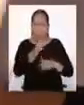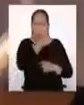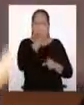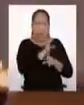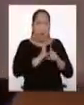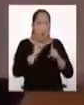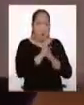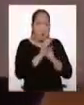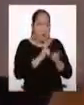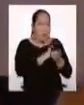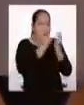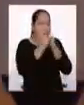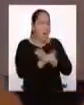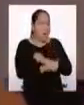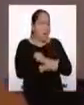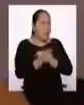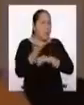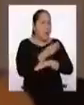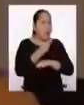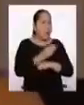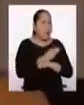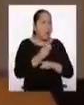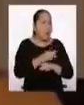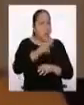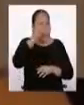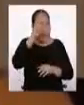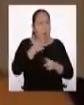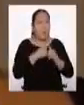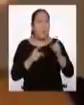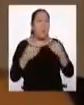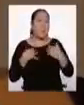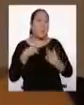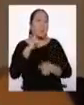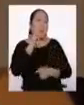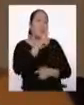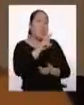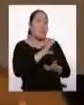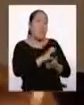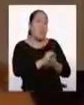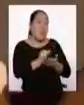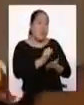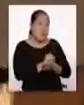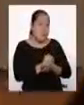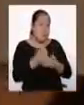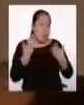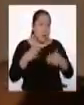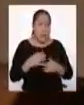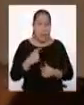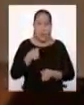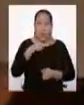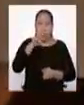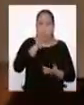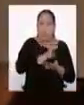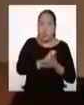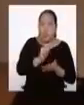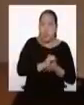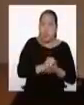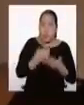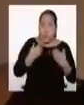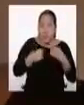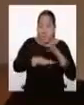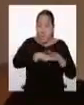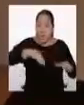desarrolla la evolución de la música peruana, etcétera, etcétera, pero tienes solamente 2 meses para hacerlo. O sea, en 2 meses yo tenía que salir,